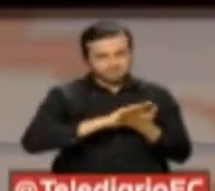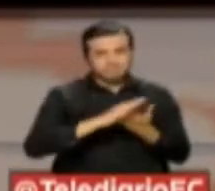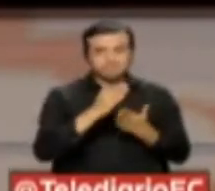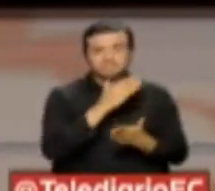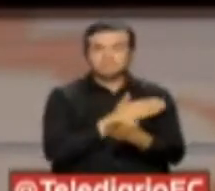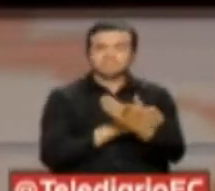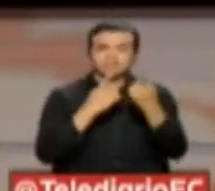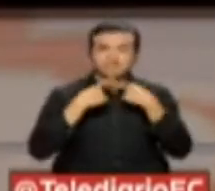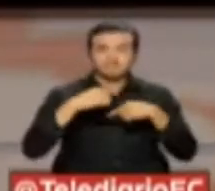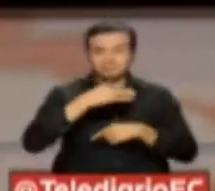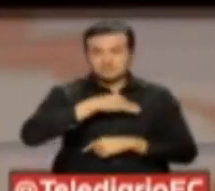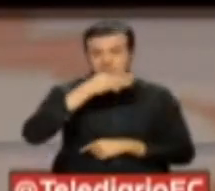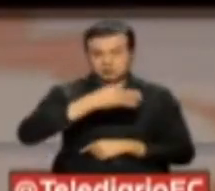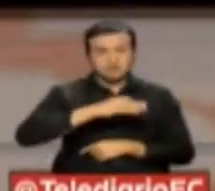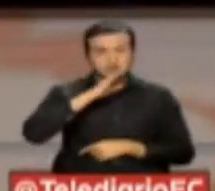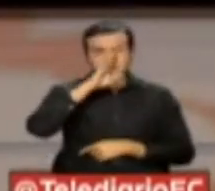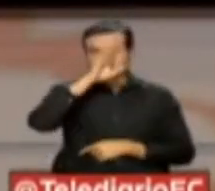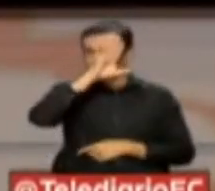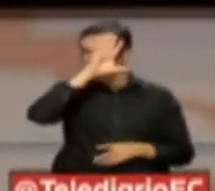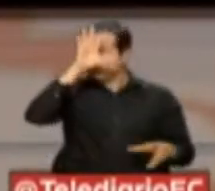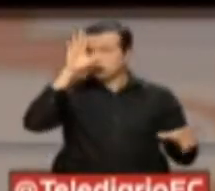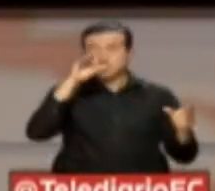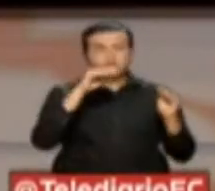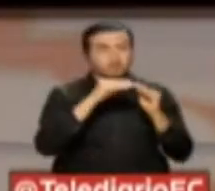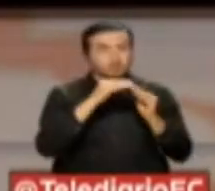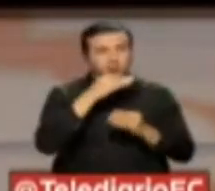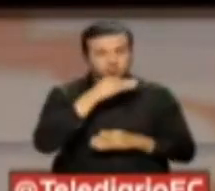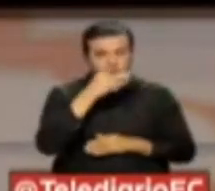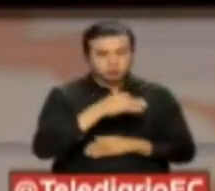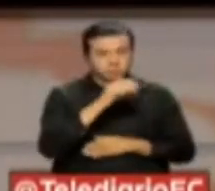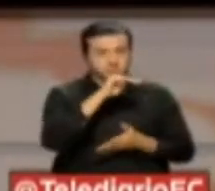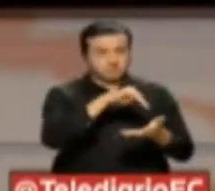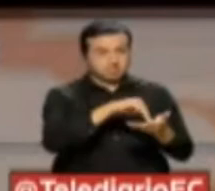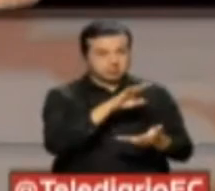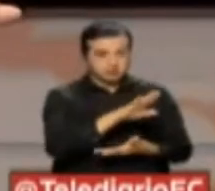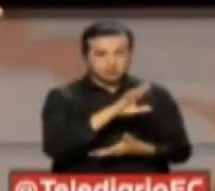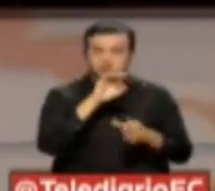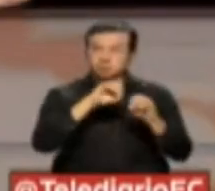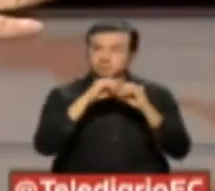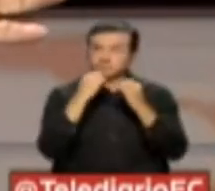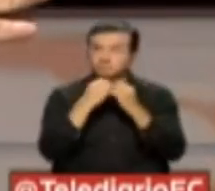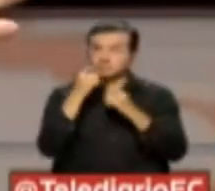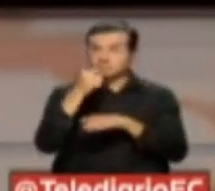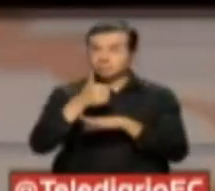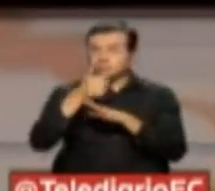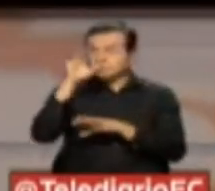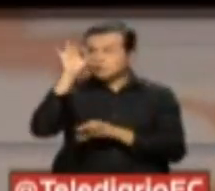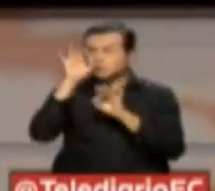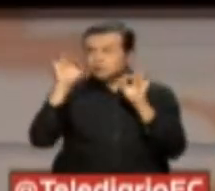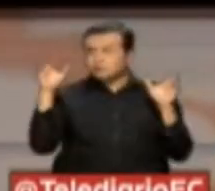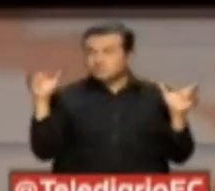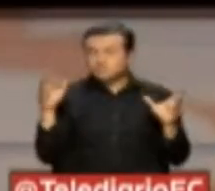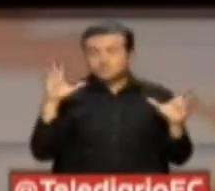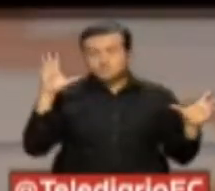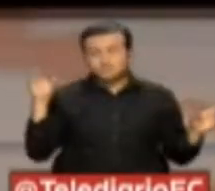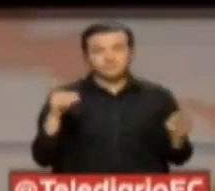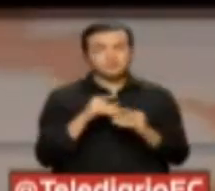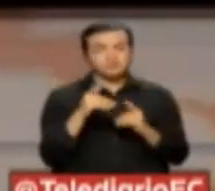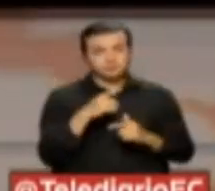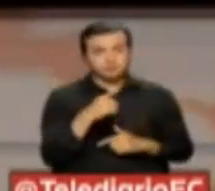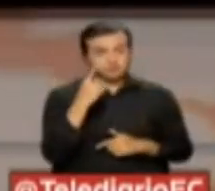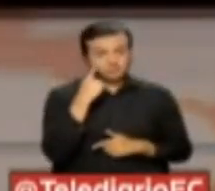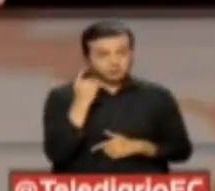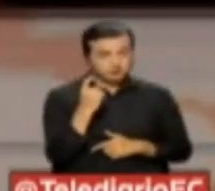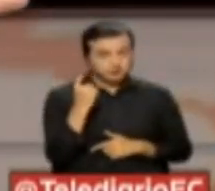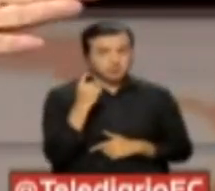dije anteriormente la ética esté transversalizada tanto los integrantes como los organismos que los designan y los organismos que tienen que